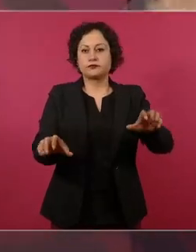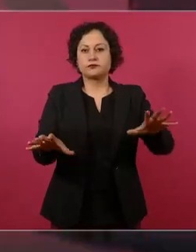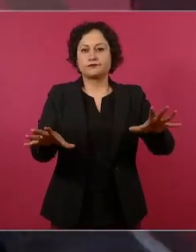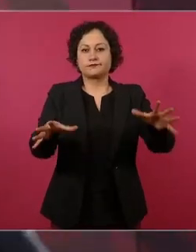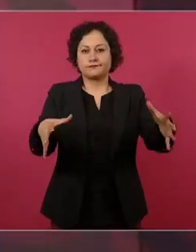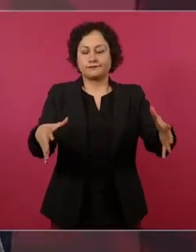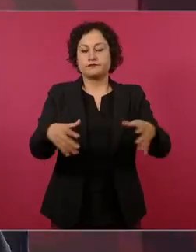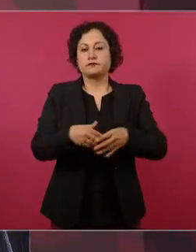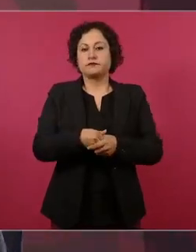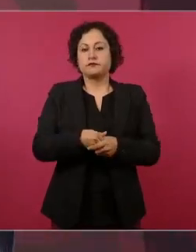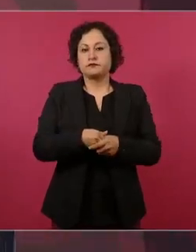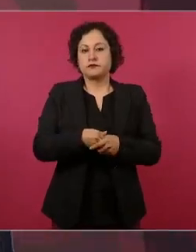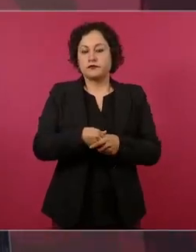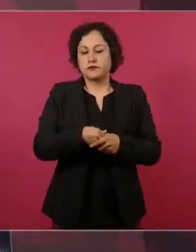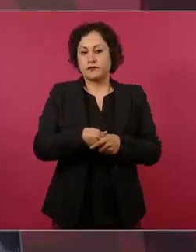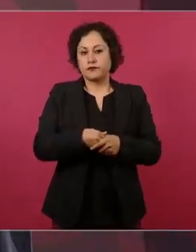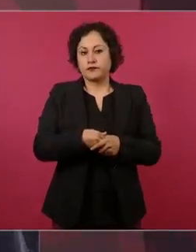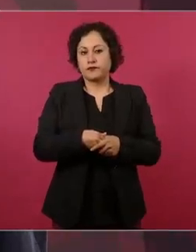después